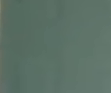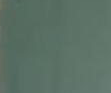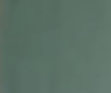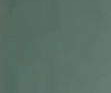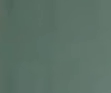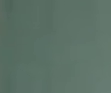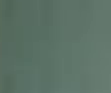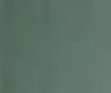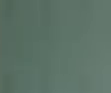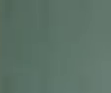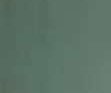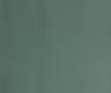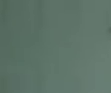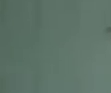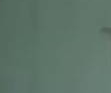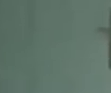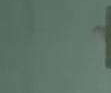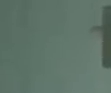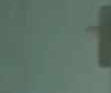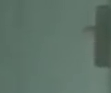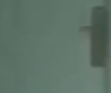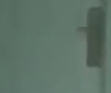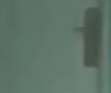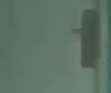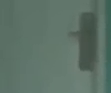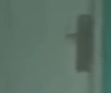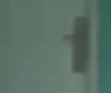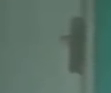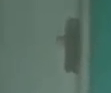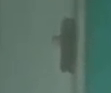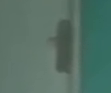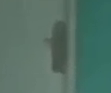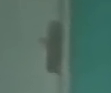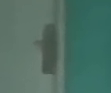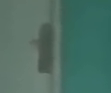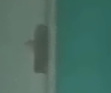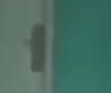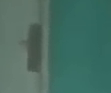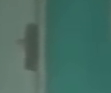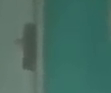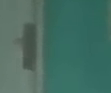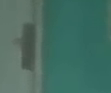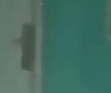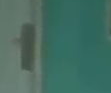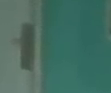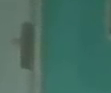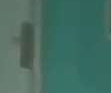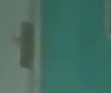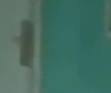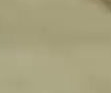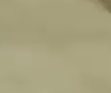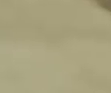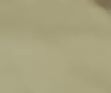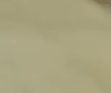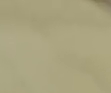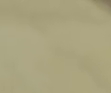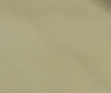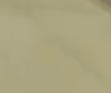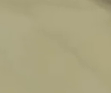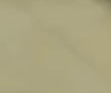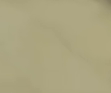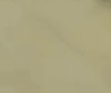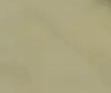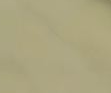urbanismo de 32 viviendas que estamos entregando, presidente. Fuegos artificiales